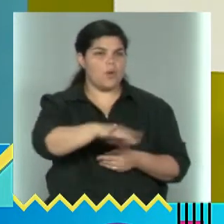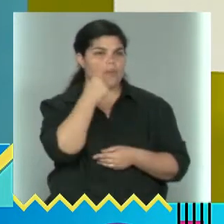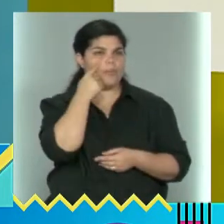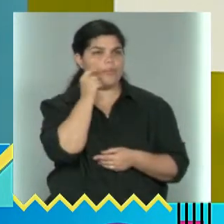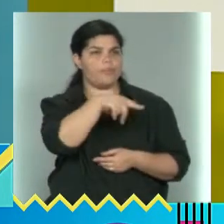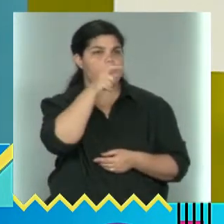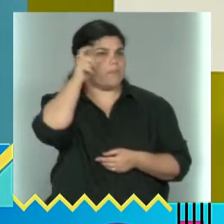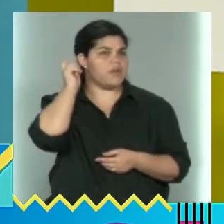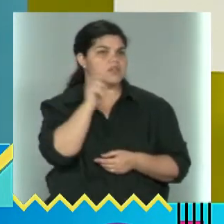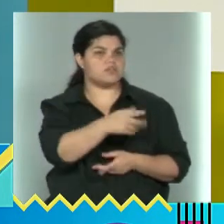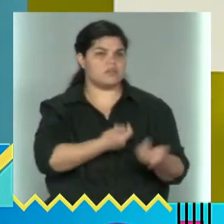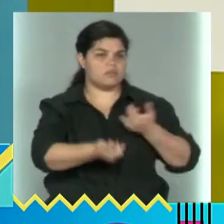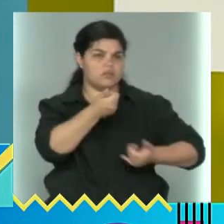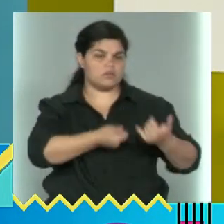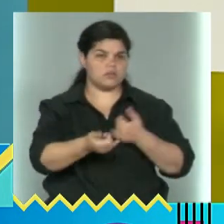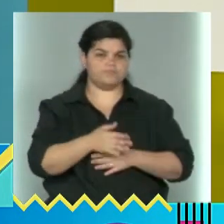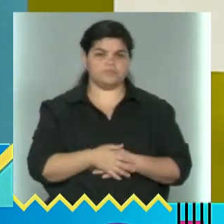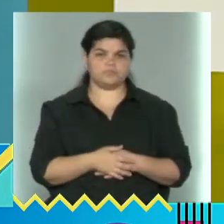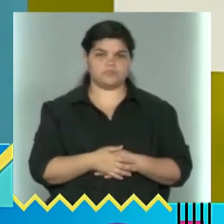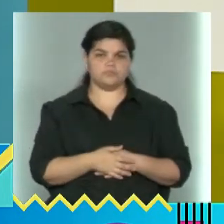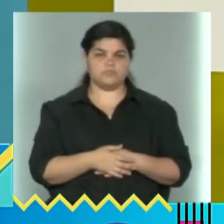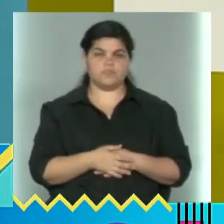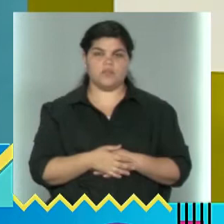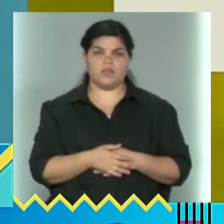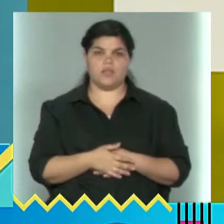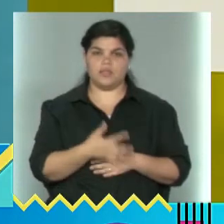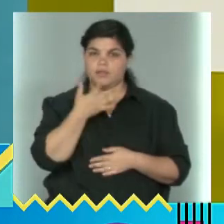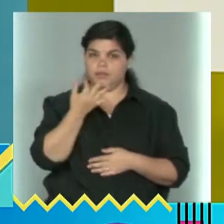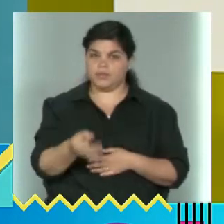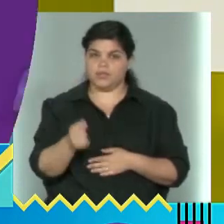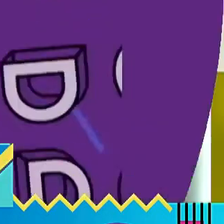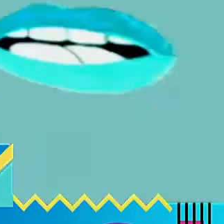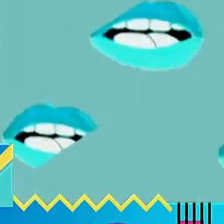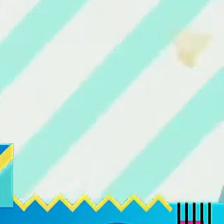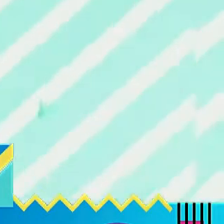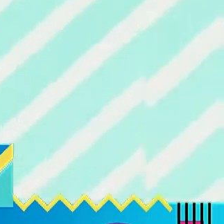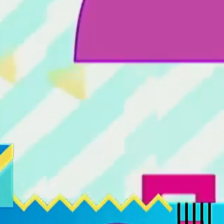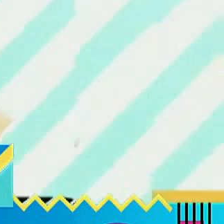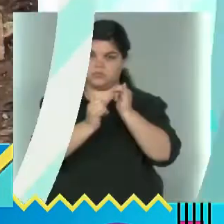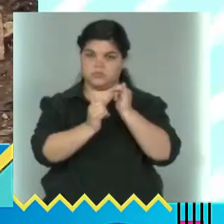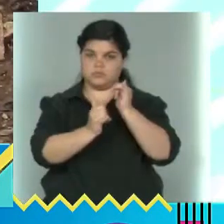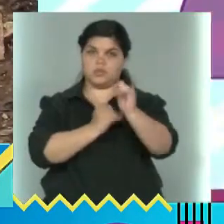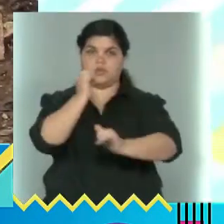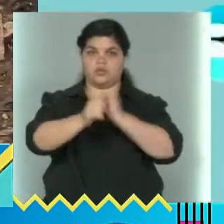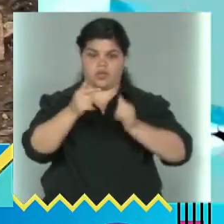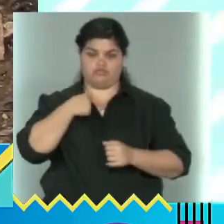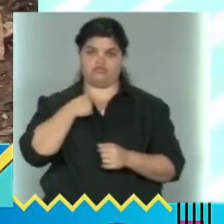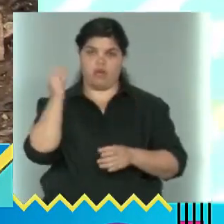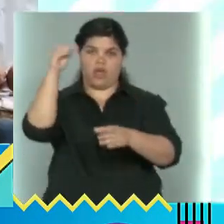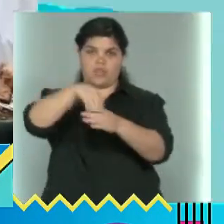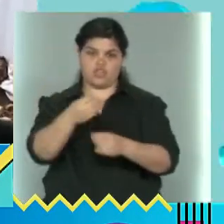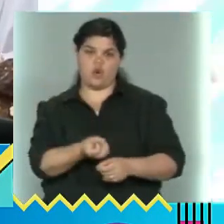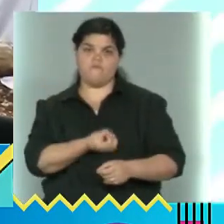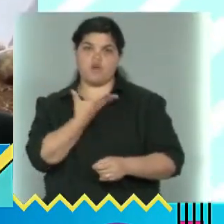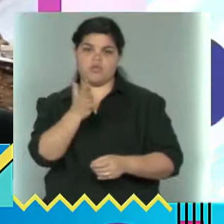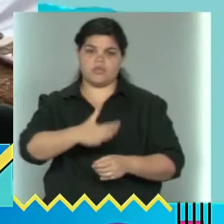viviste. En realidad, vale aclarar que el campo de refugiados donde estuve yo de voluntaria era el más